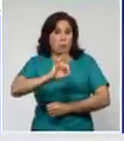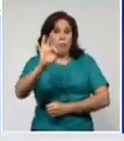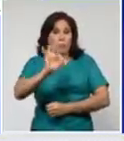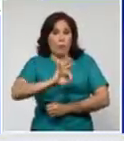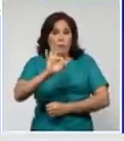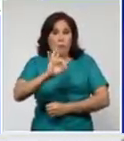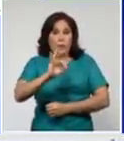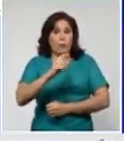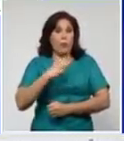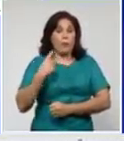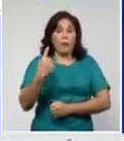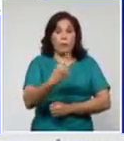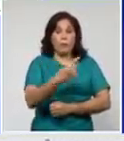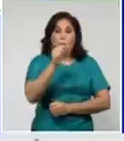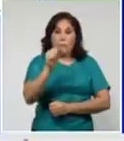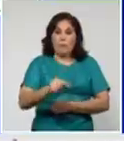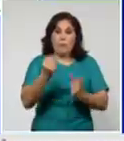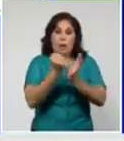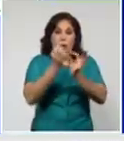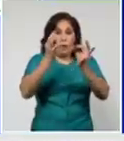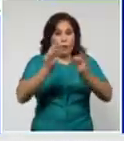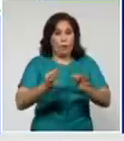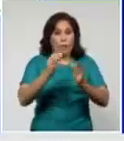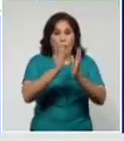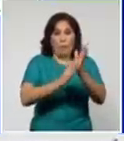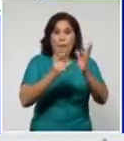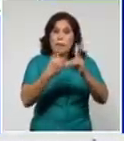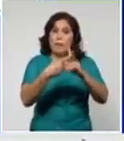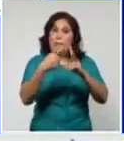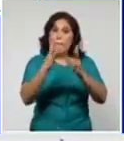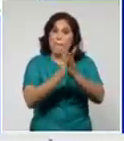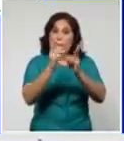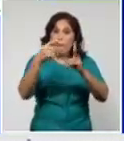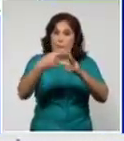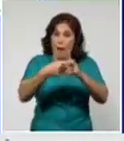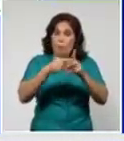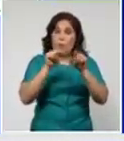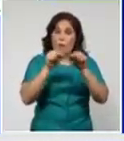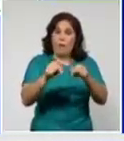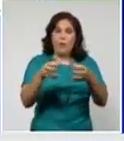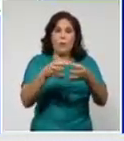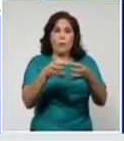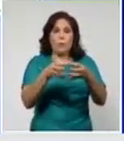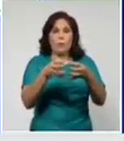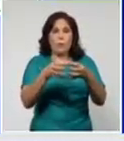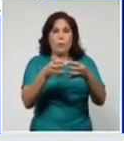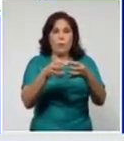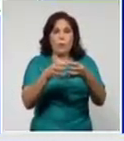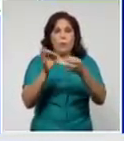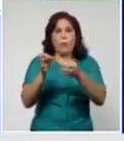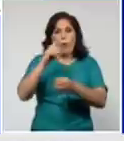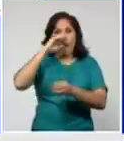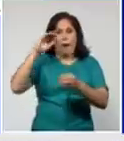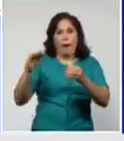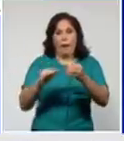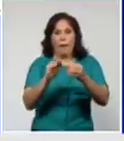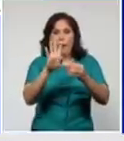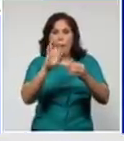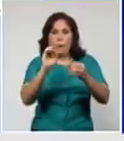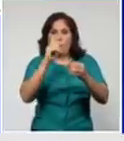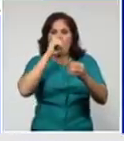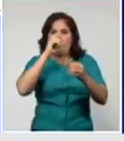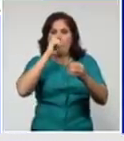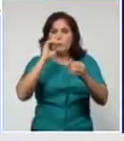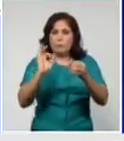de todos los casos confirmados en ese mes estaban en el grupo de menores de 40 años. Y